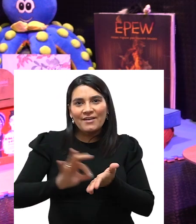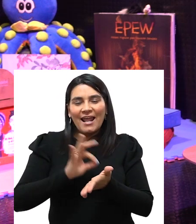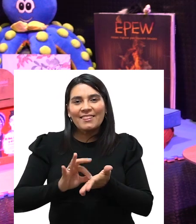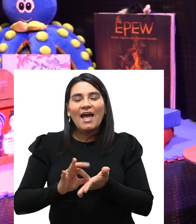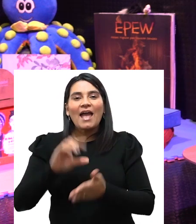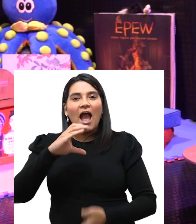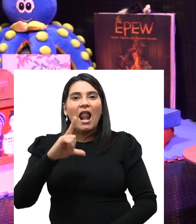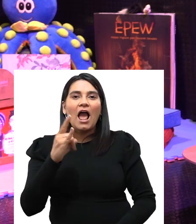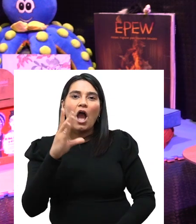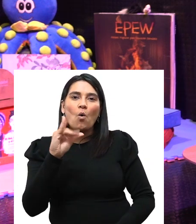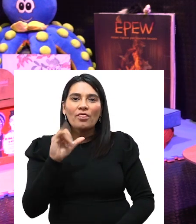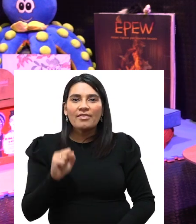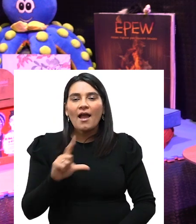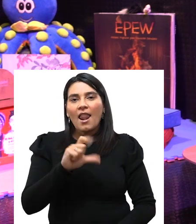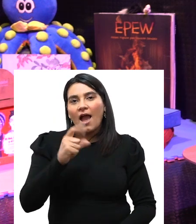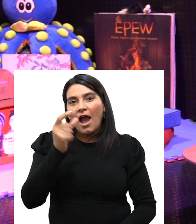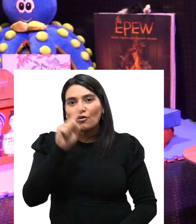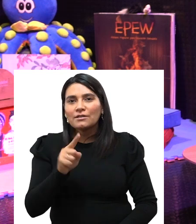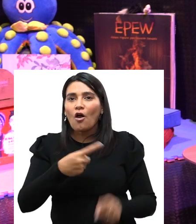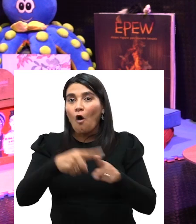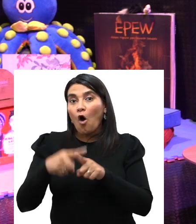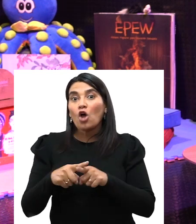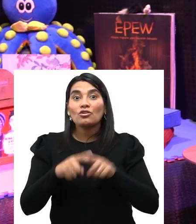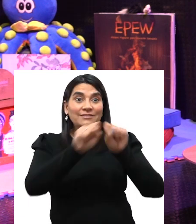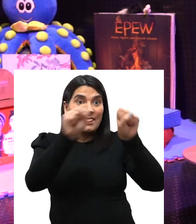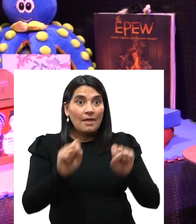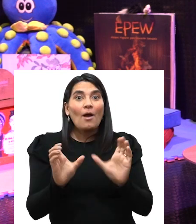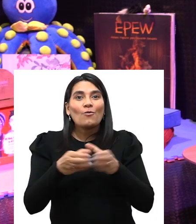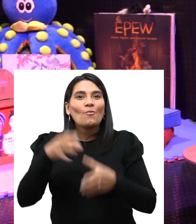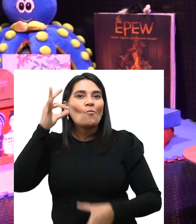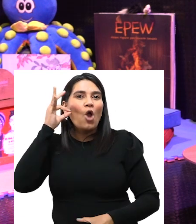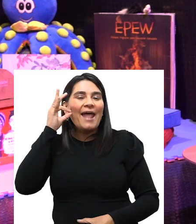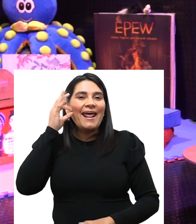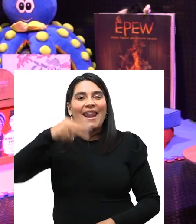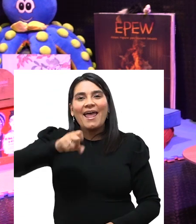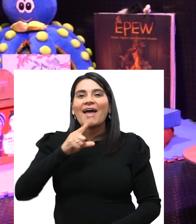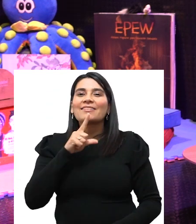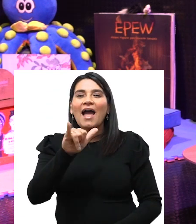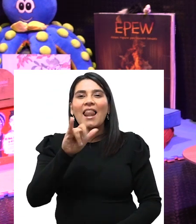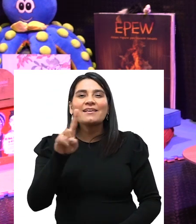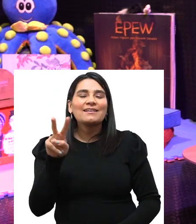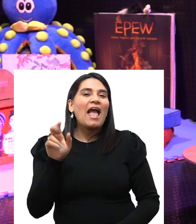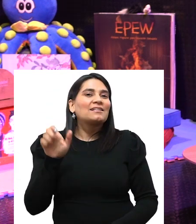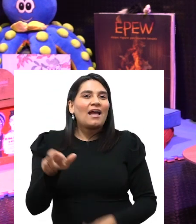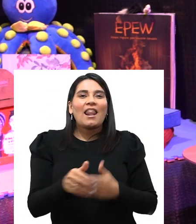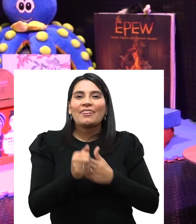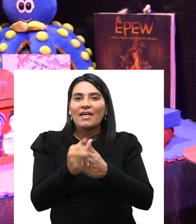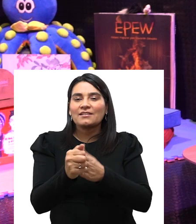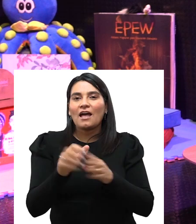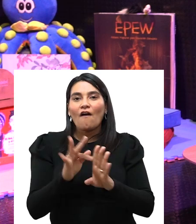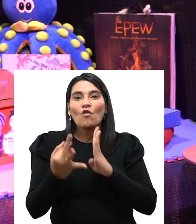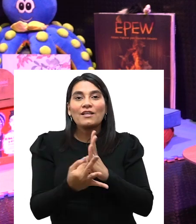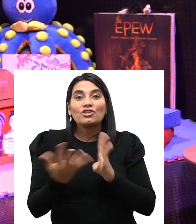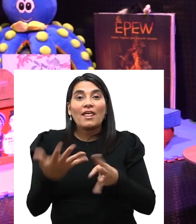también junto a todo el sistema. Natalie, lideresa desde Fundación Integra, con nuestro director de Educación